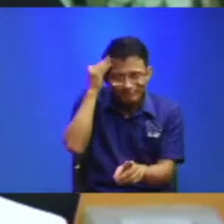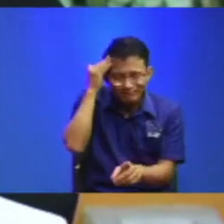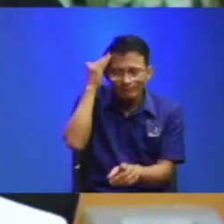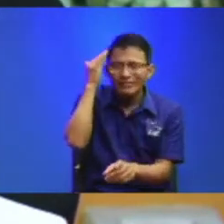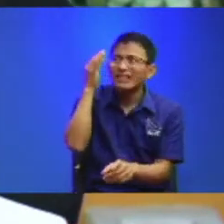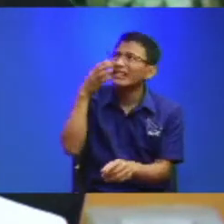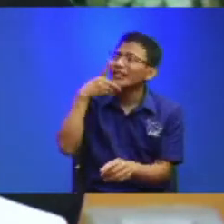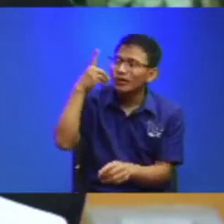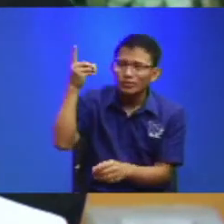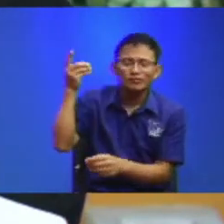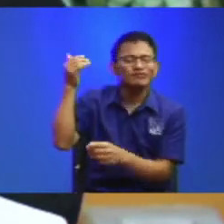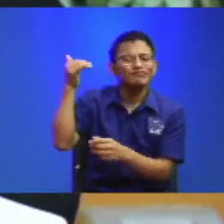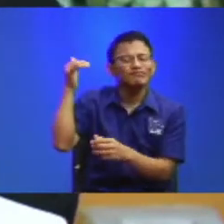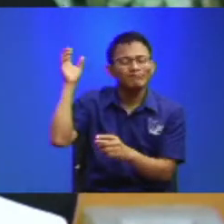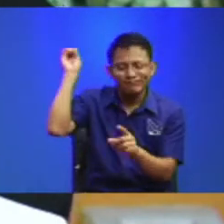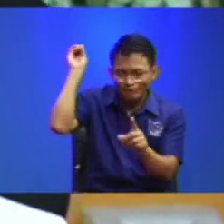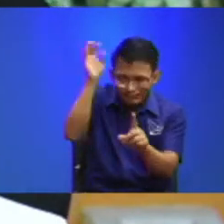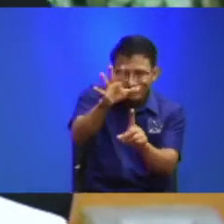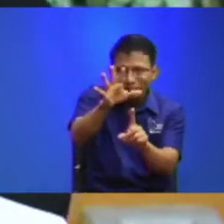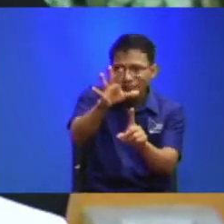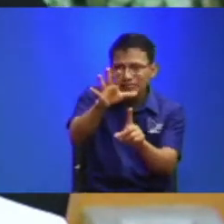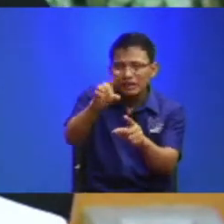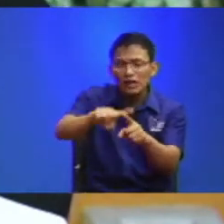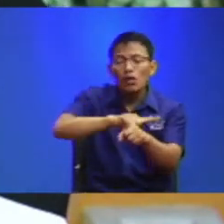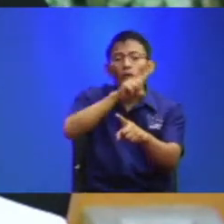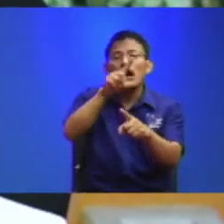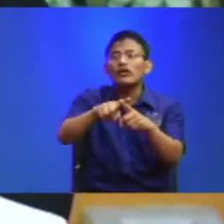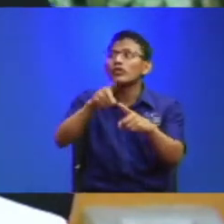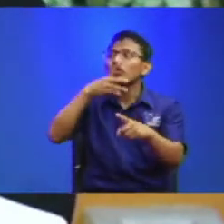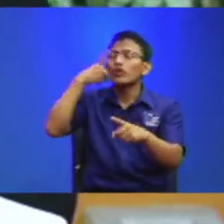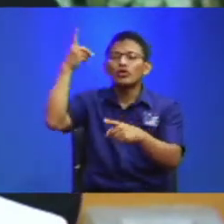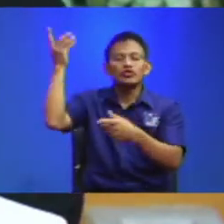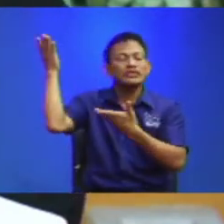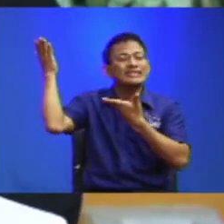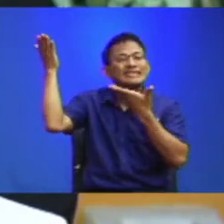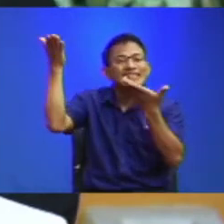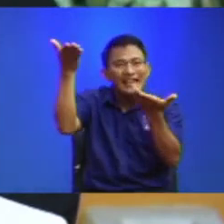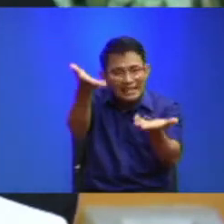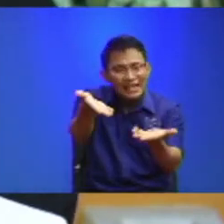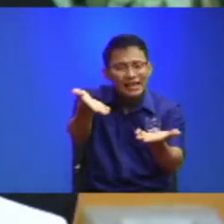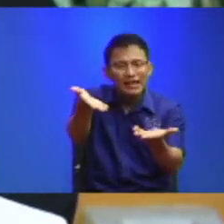otros estará por bendecirlos. Cuando Dios te bendiga con lo material,